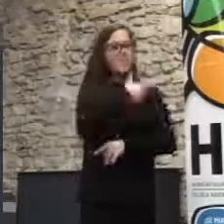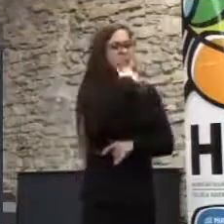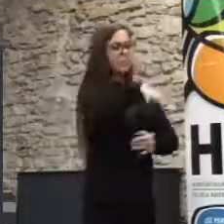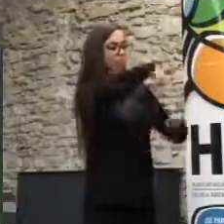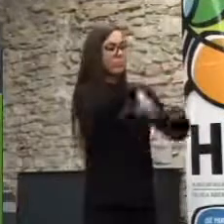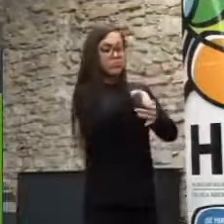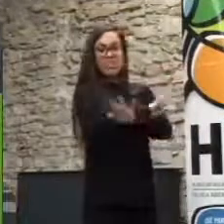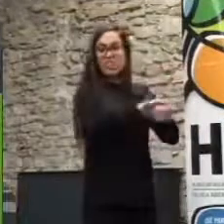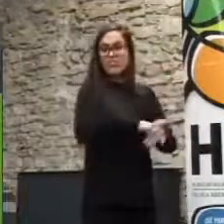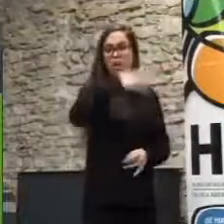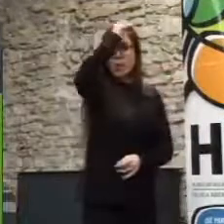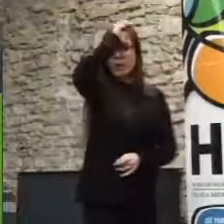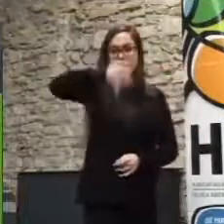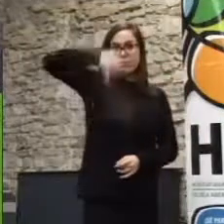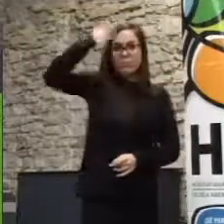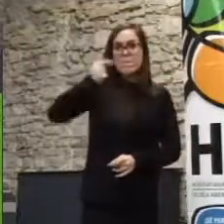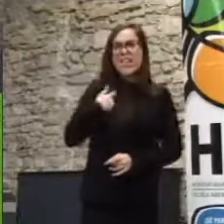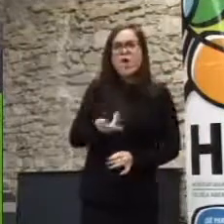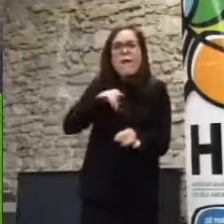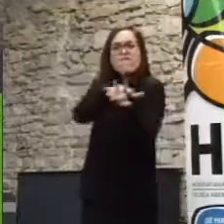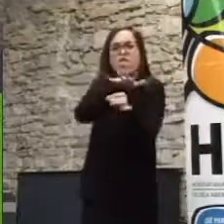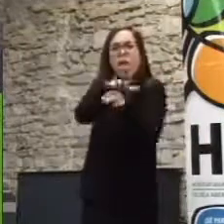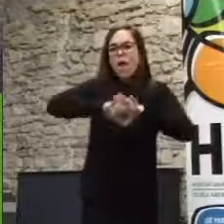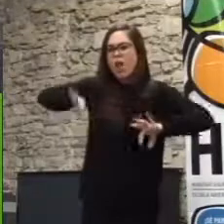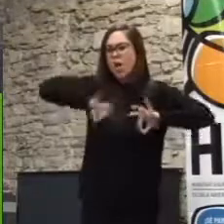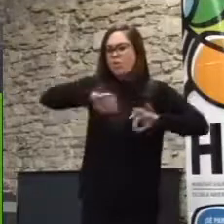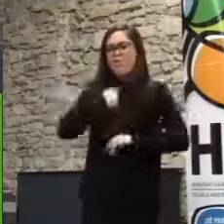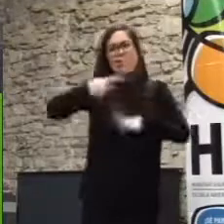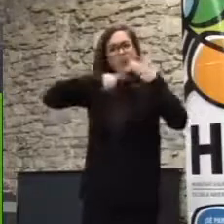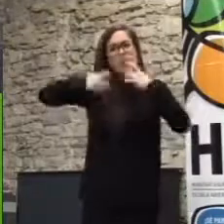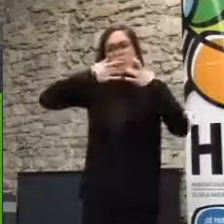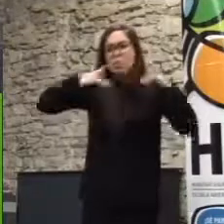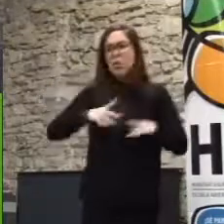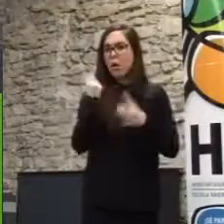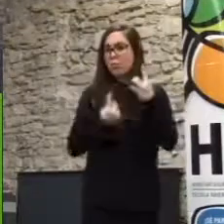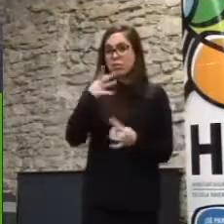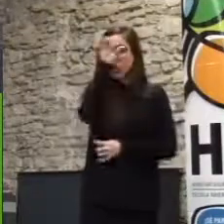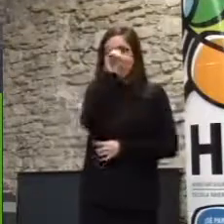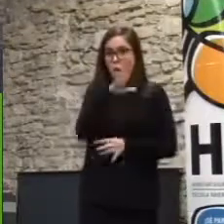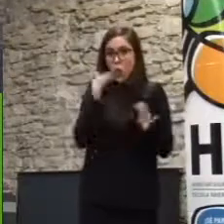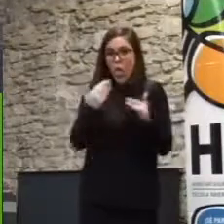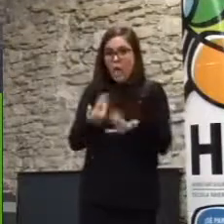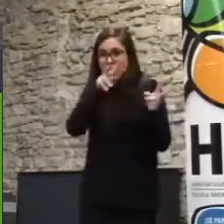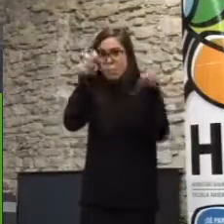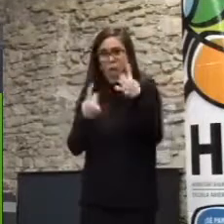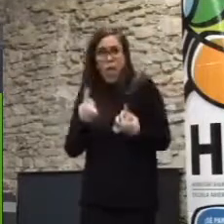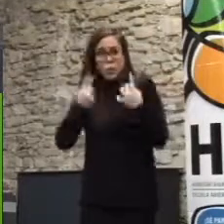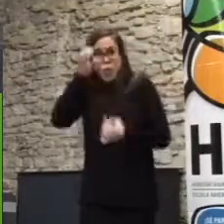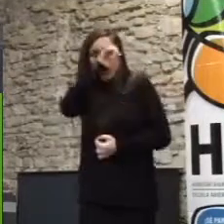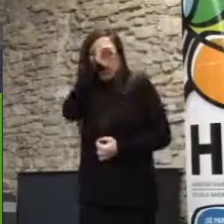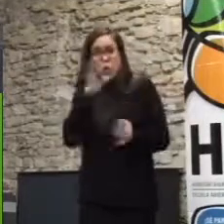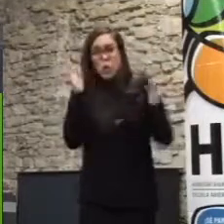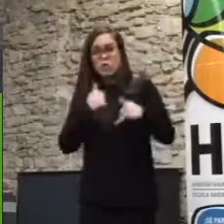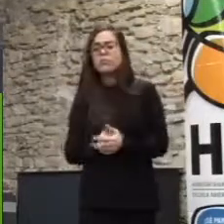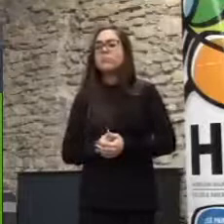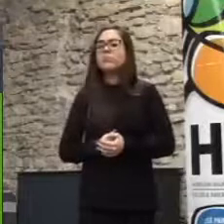no tengo que formar la opinión pública de nadie, primero, porque yo hay muchas cosas de las que no tengo opinión. Es que cuando uno es contertulio se